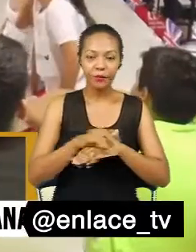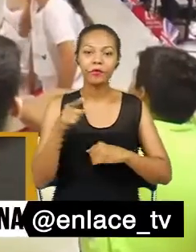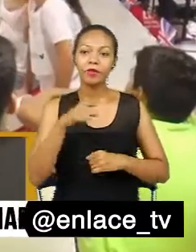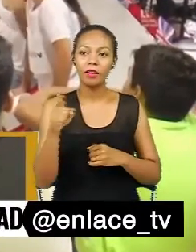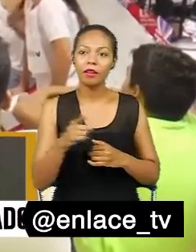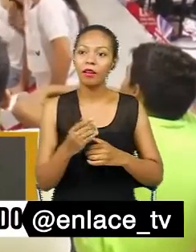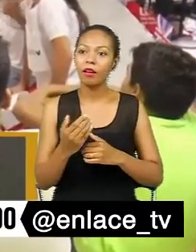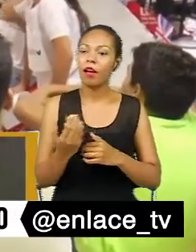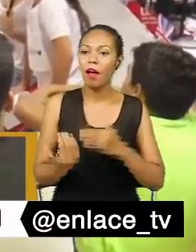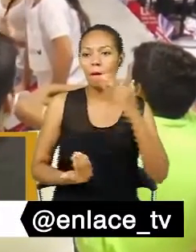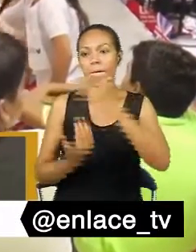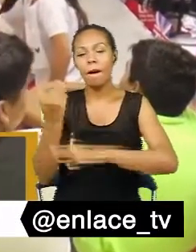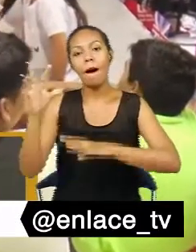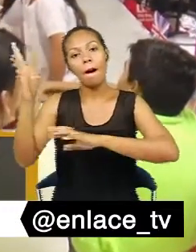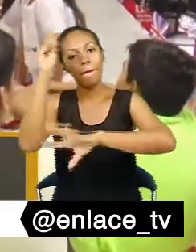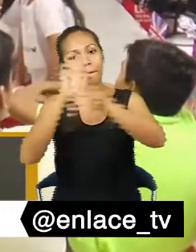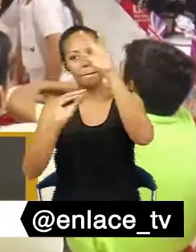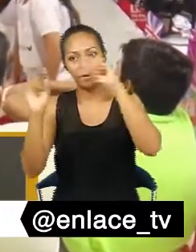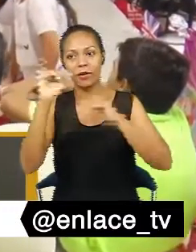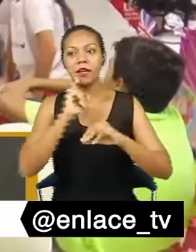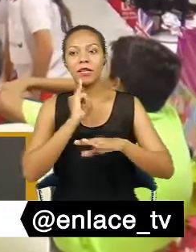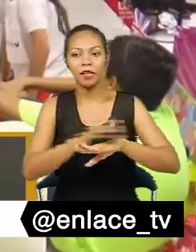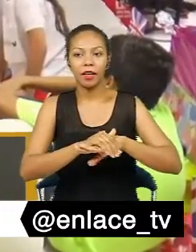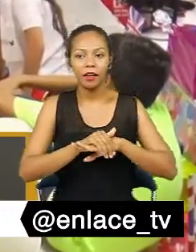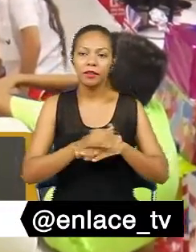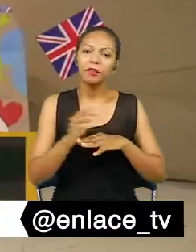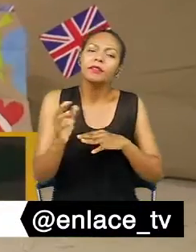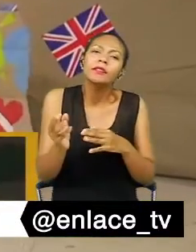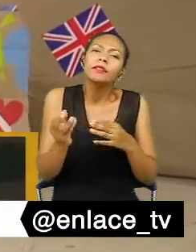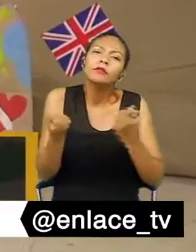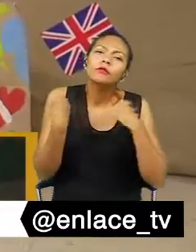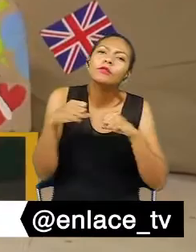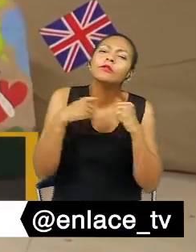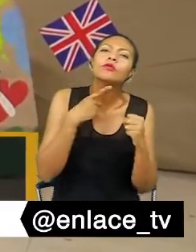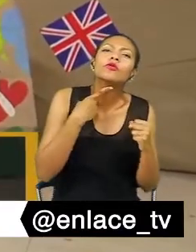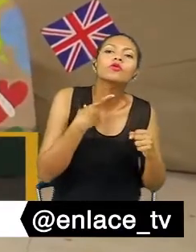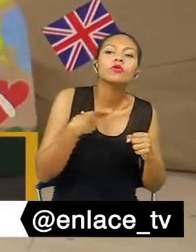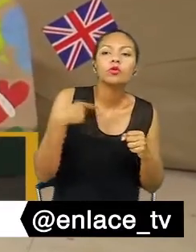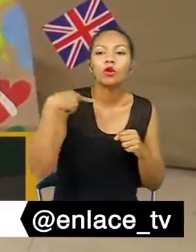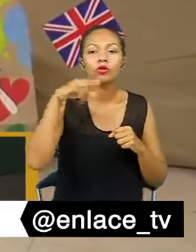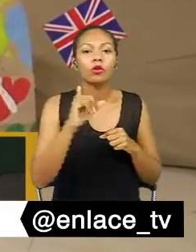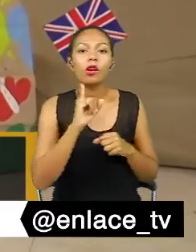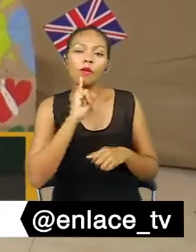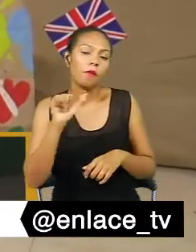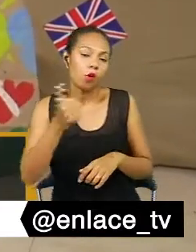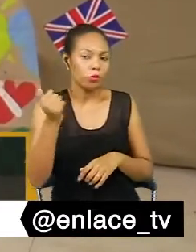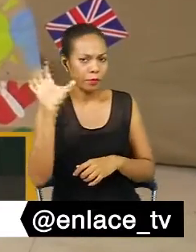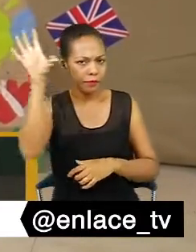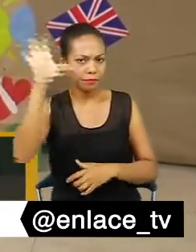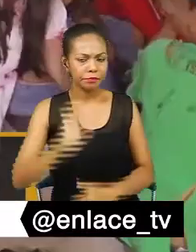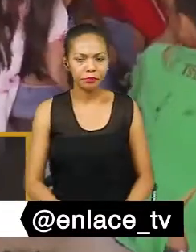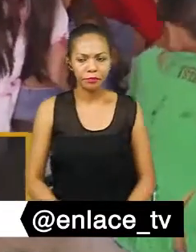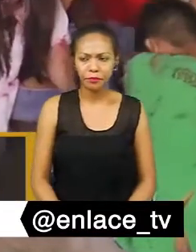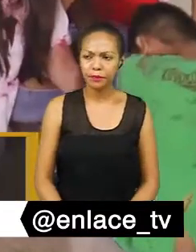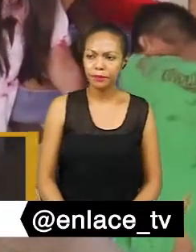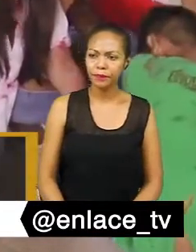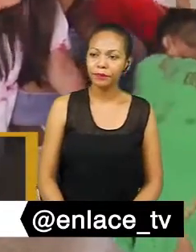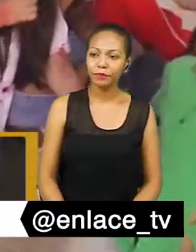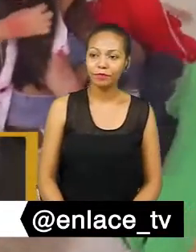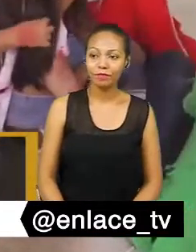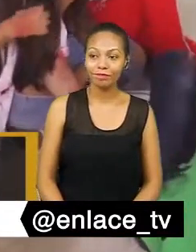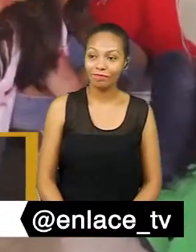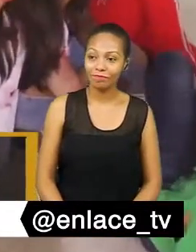empezando a sentir esa pasión por aprender el inglés como un idioma extranjero, ¿no? Profe, precisamente eso es lo que yo mencionaba hace unos